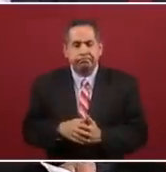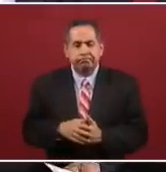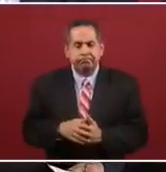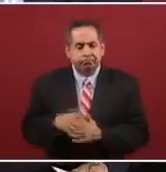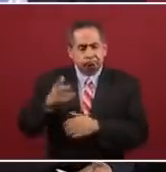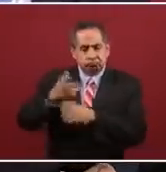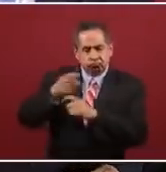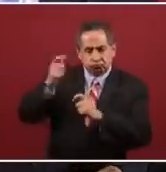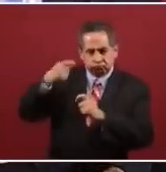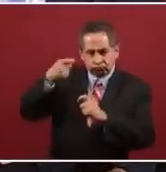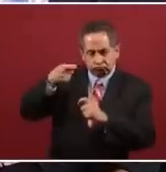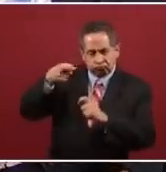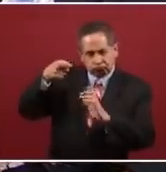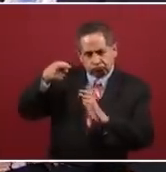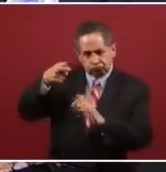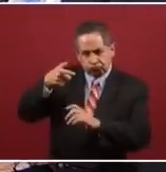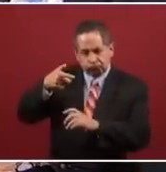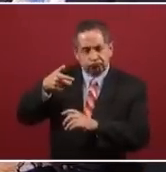el evento